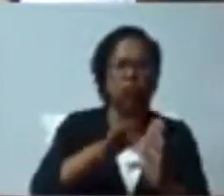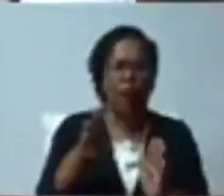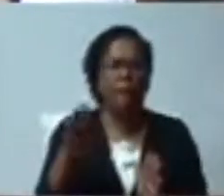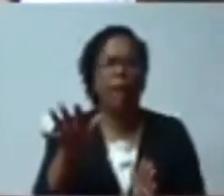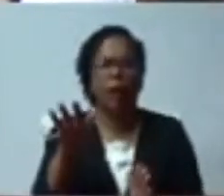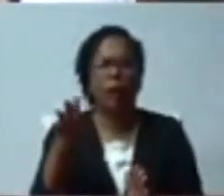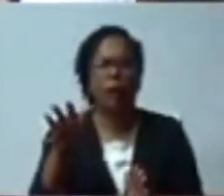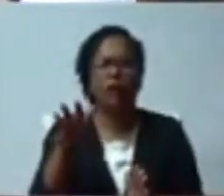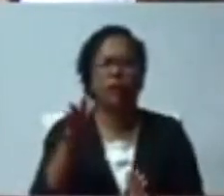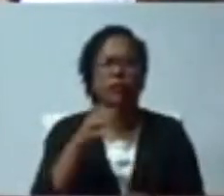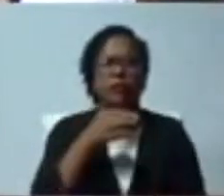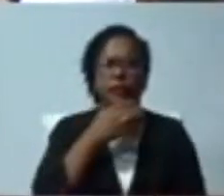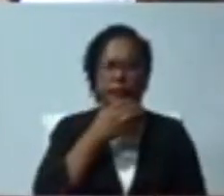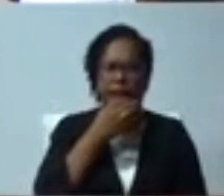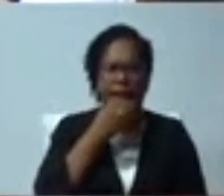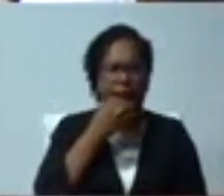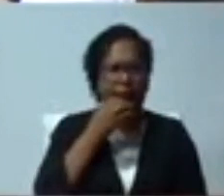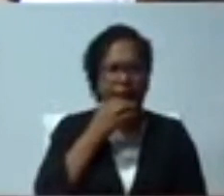Yo no